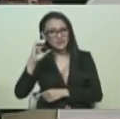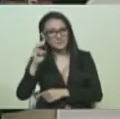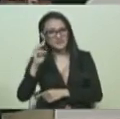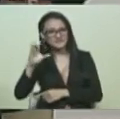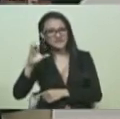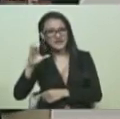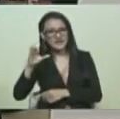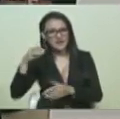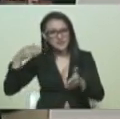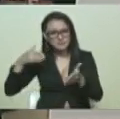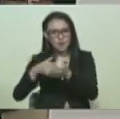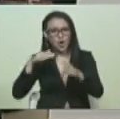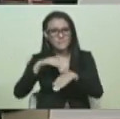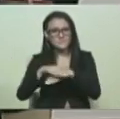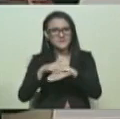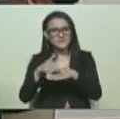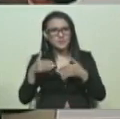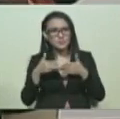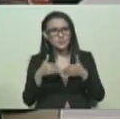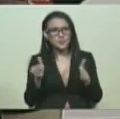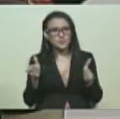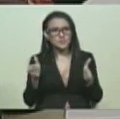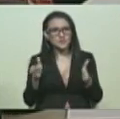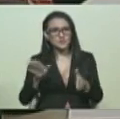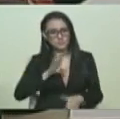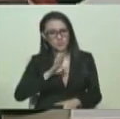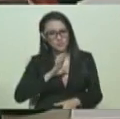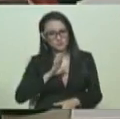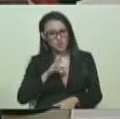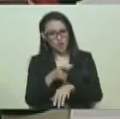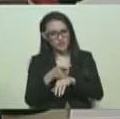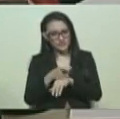y atentó contra instituciones del Estado venezolano.